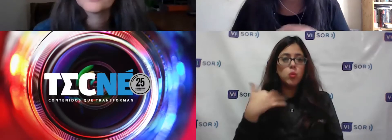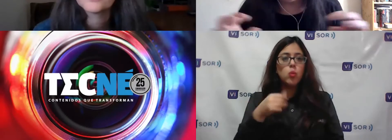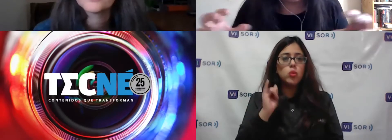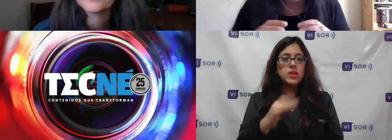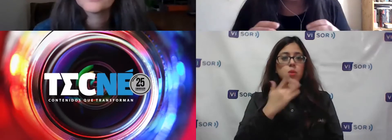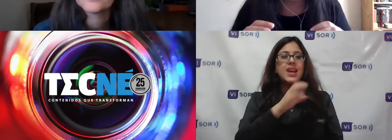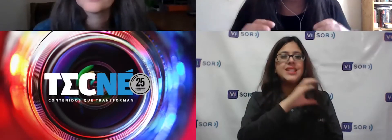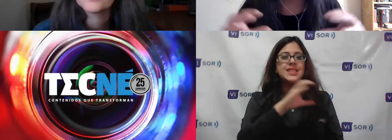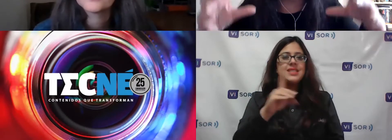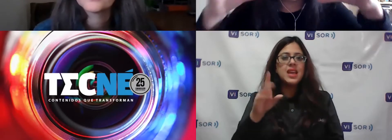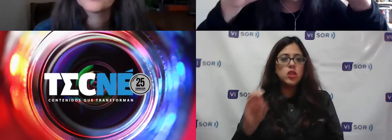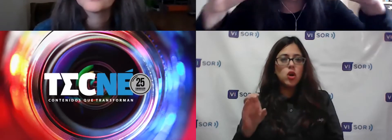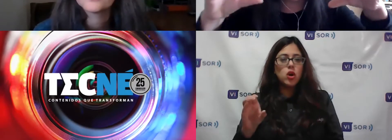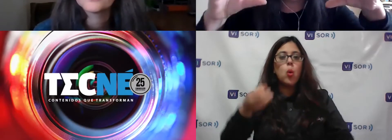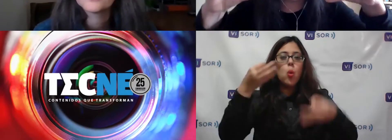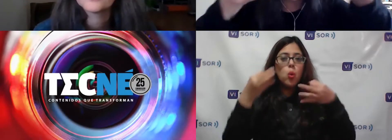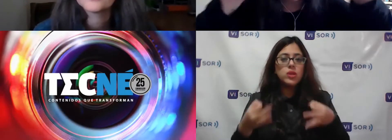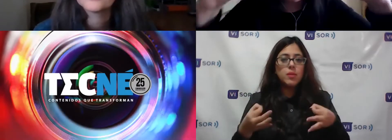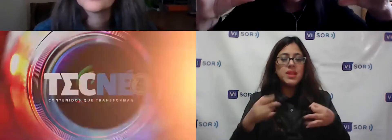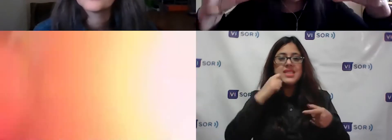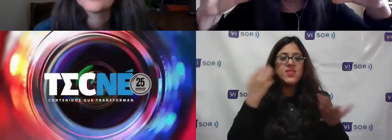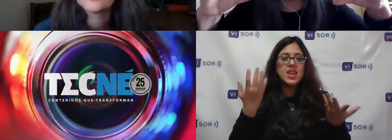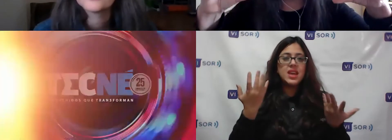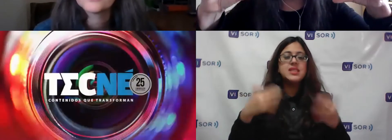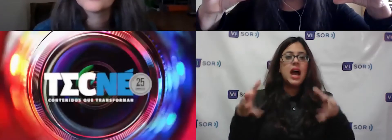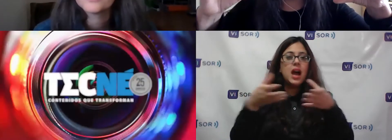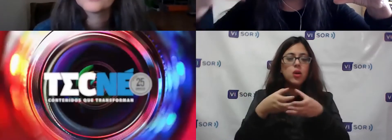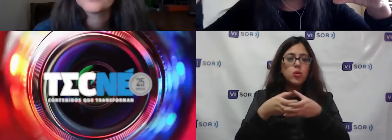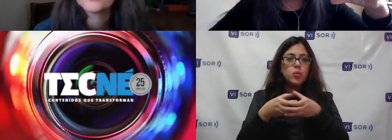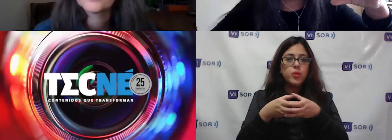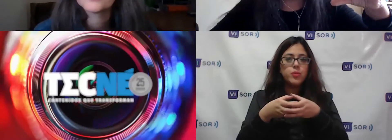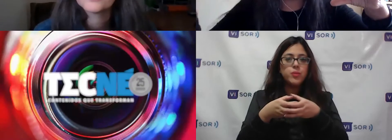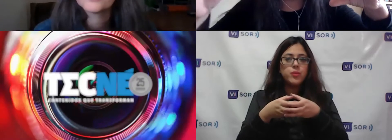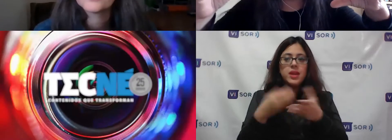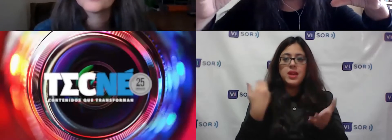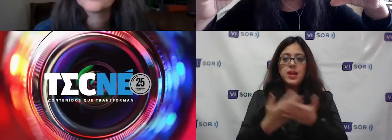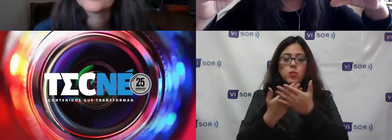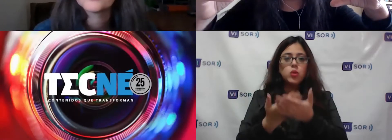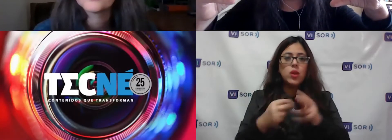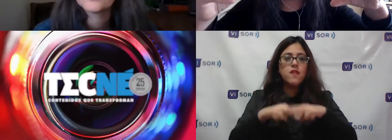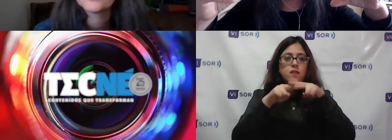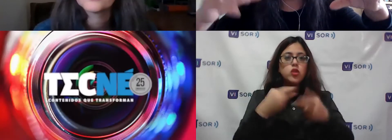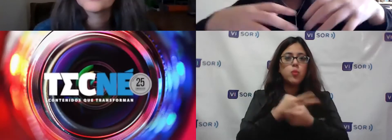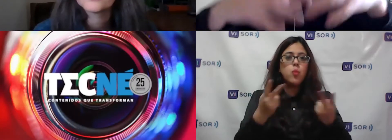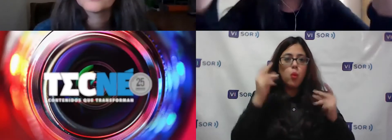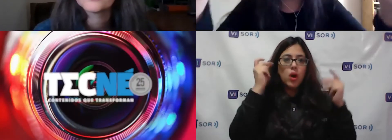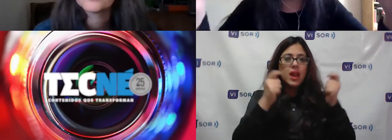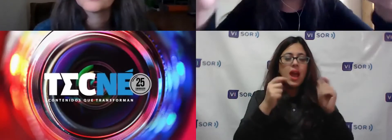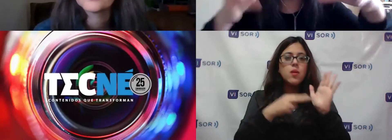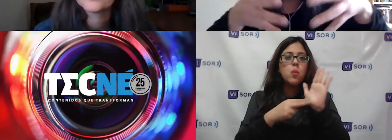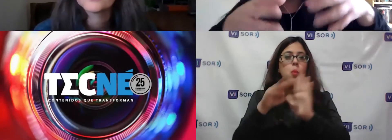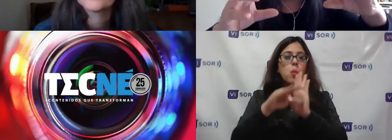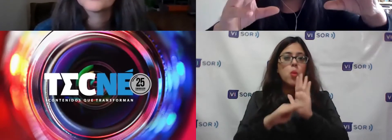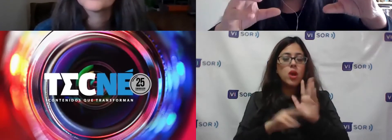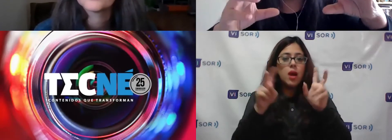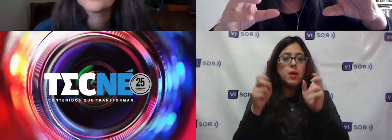gruesa mente está detrás de una corporación que postula fondos públicos para crear programas para el sector